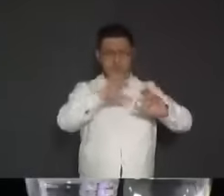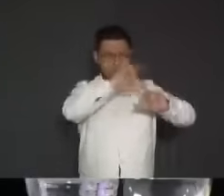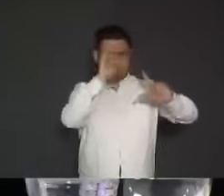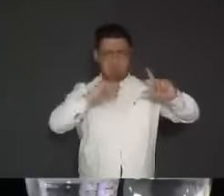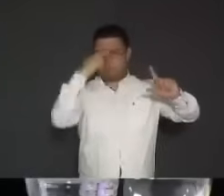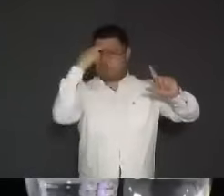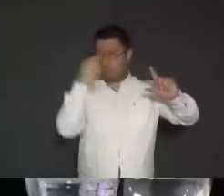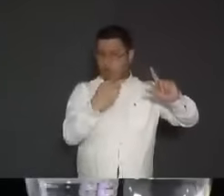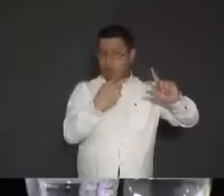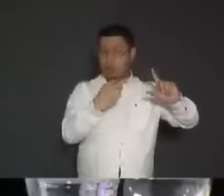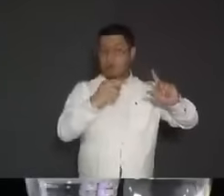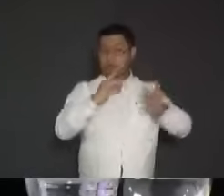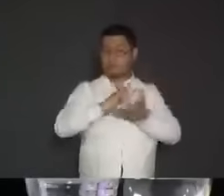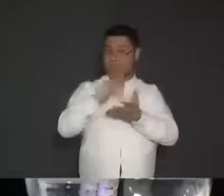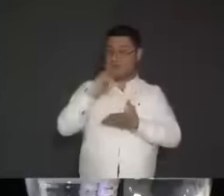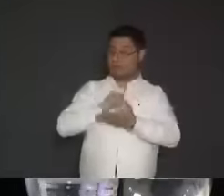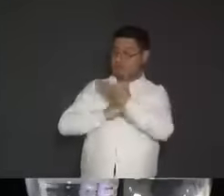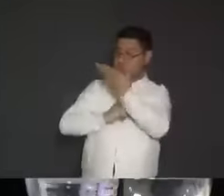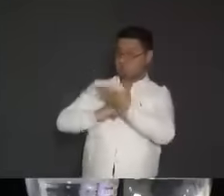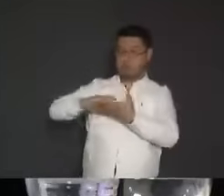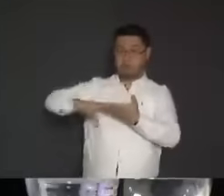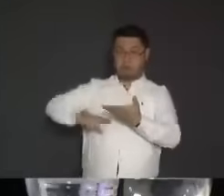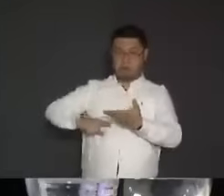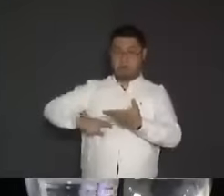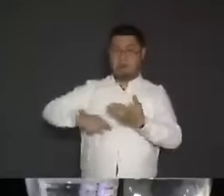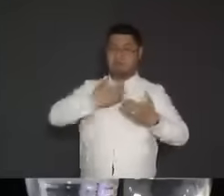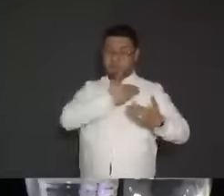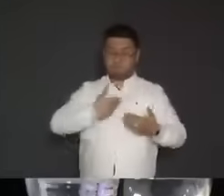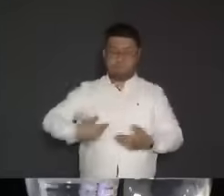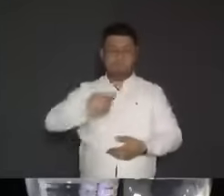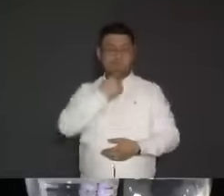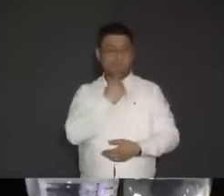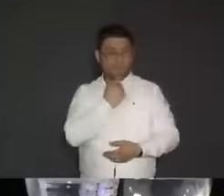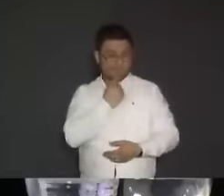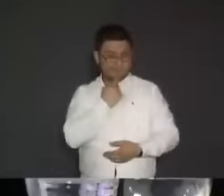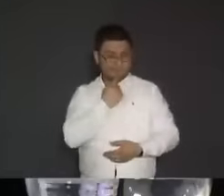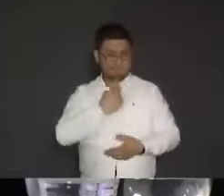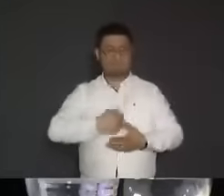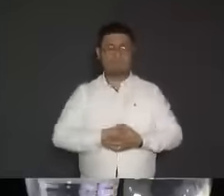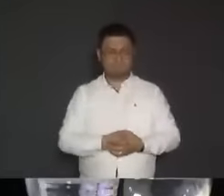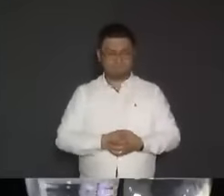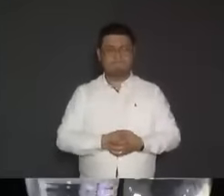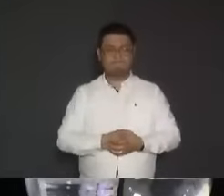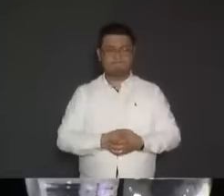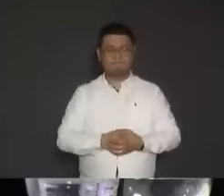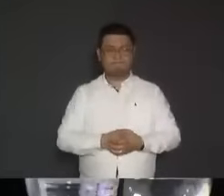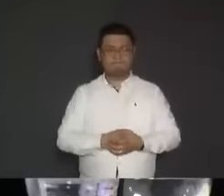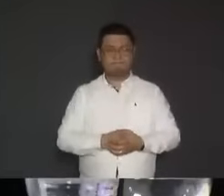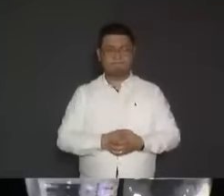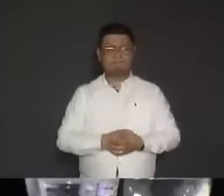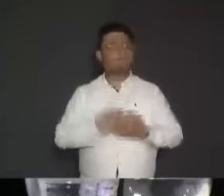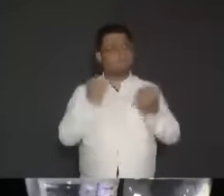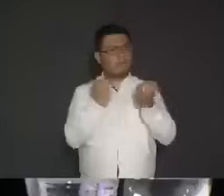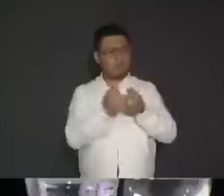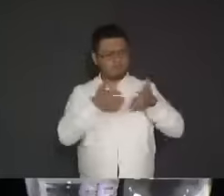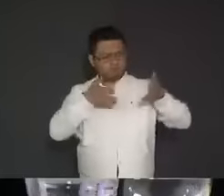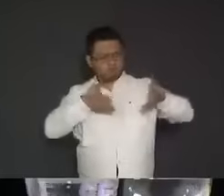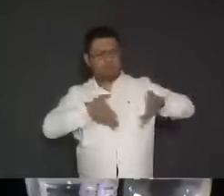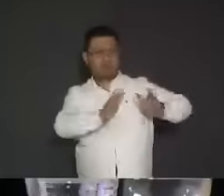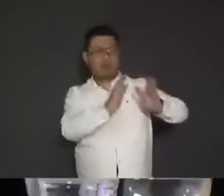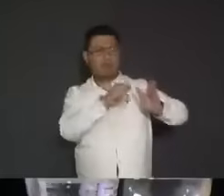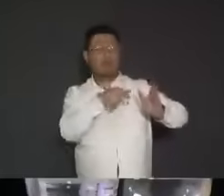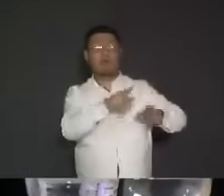esto gracias al gobierno del presidente López Obrador. En mi caminar por los municipios de nuestro